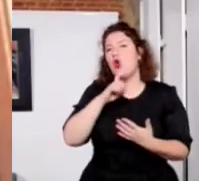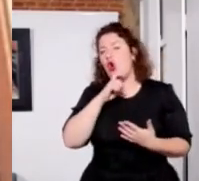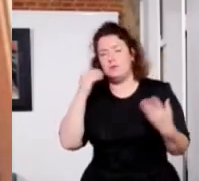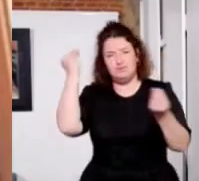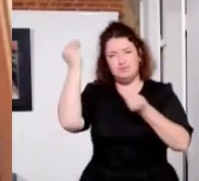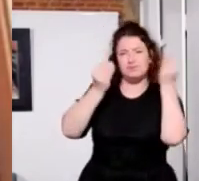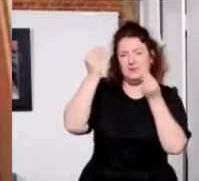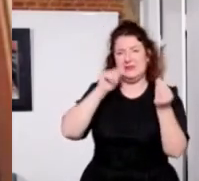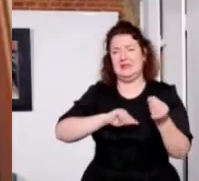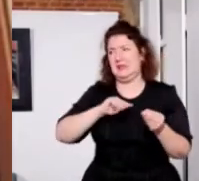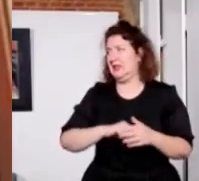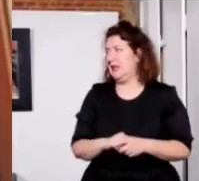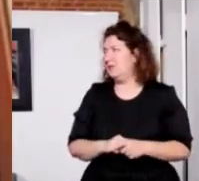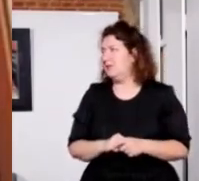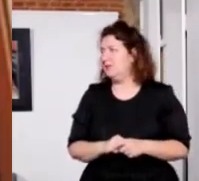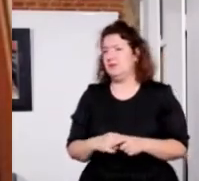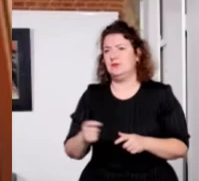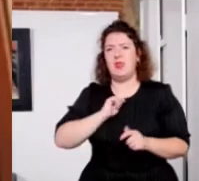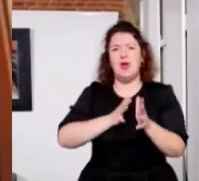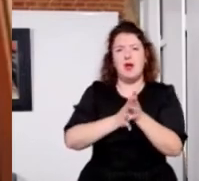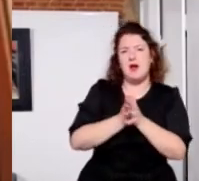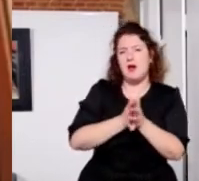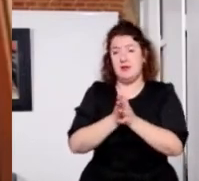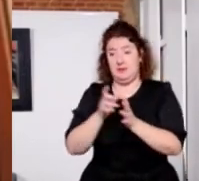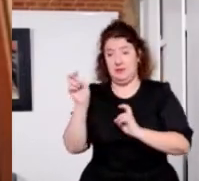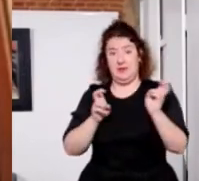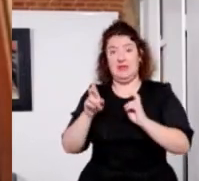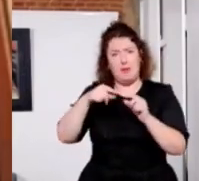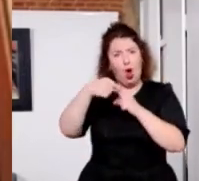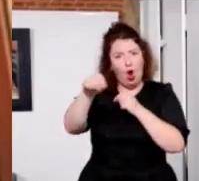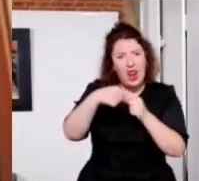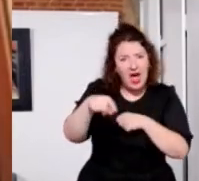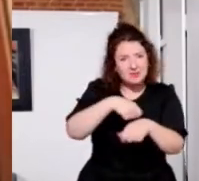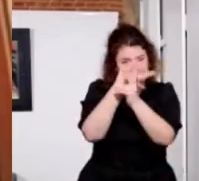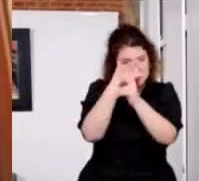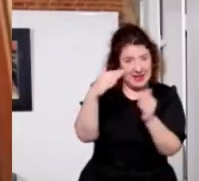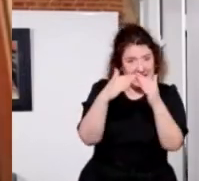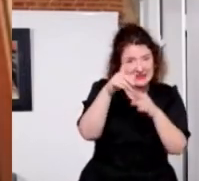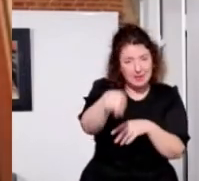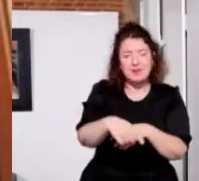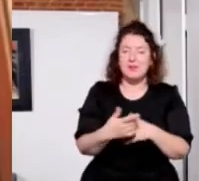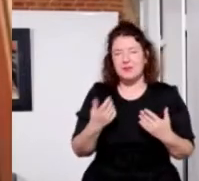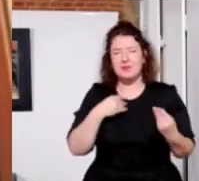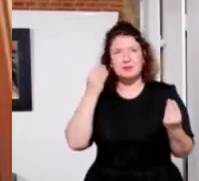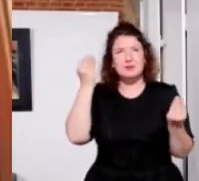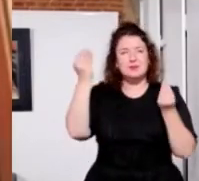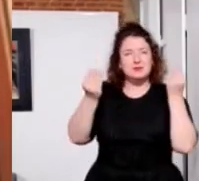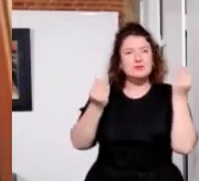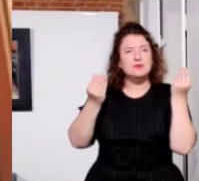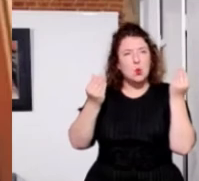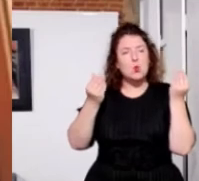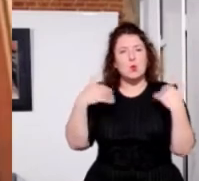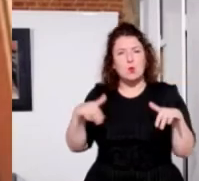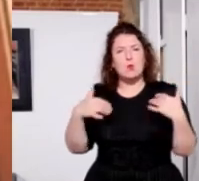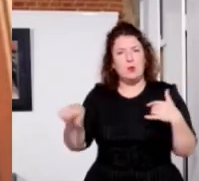yo creo que están provocando en nosotros, tanto los que estamos aquí presentes como en vuestras casas, pues yo creo que muchos interrogantes que luego